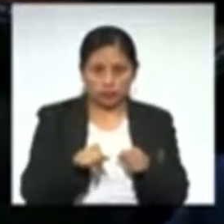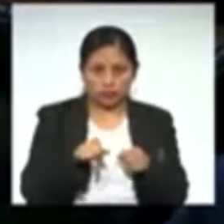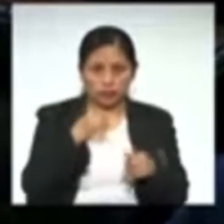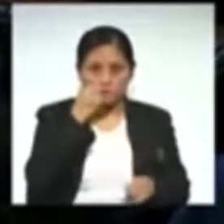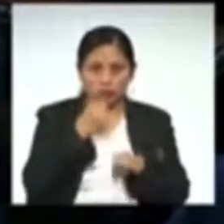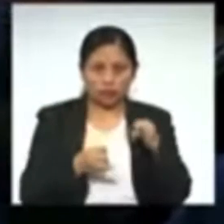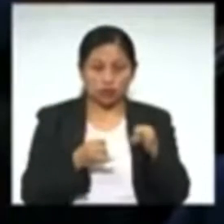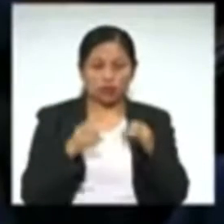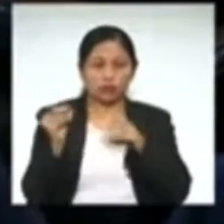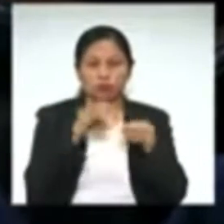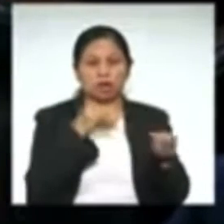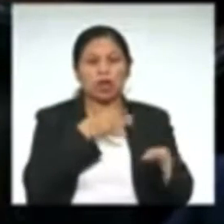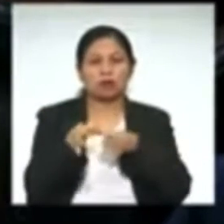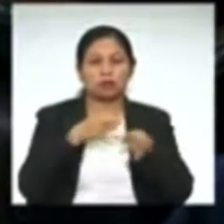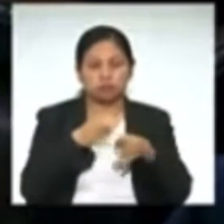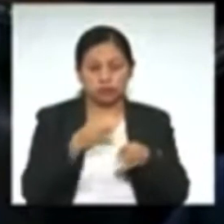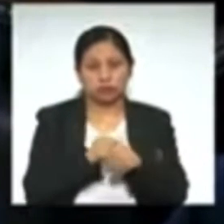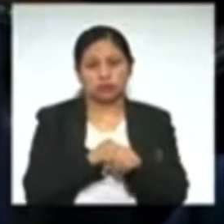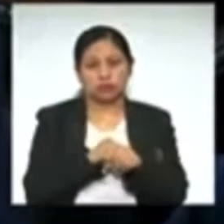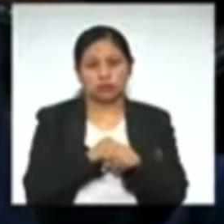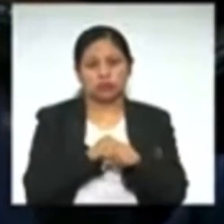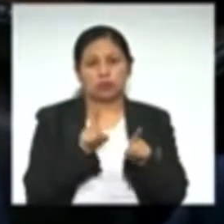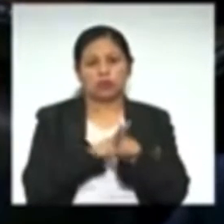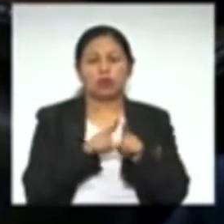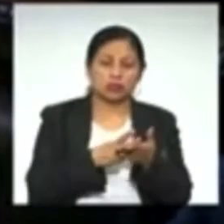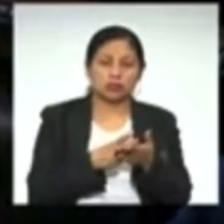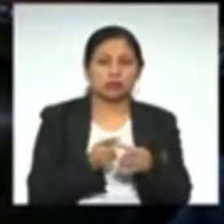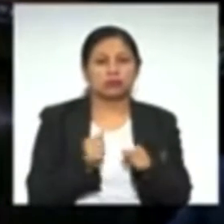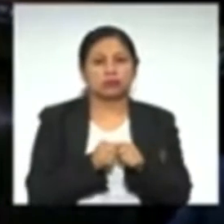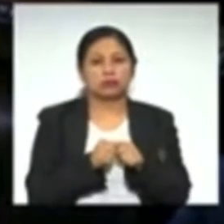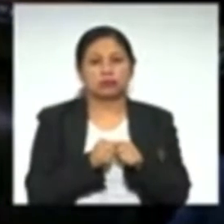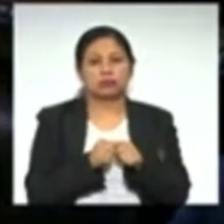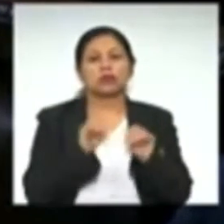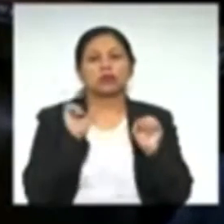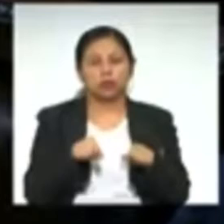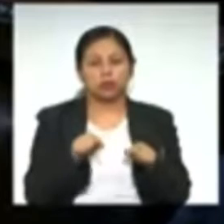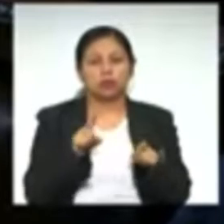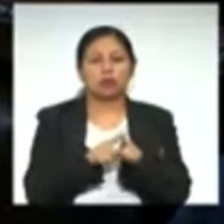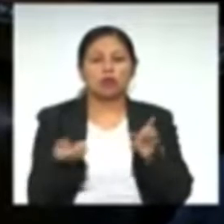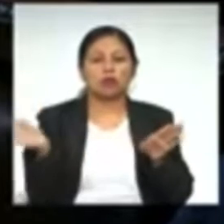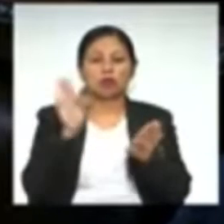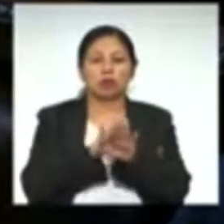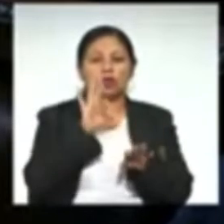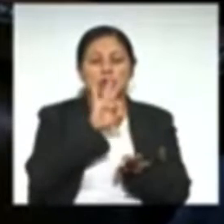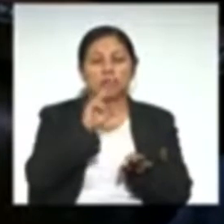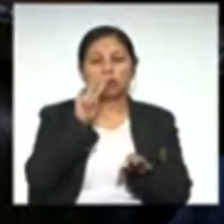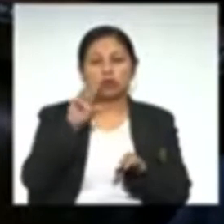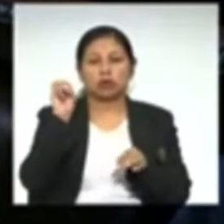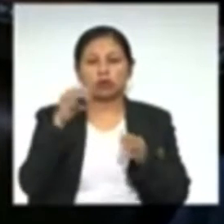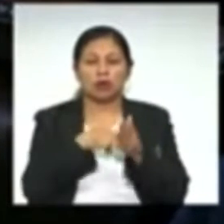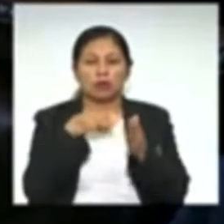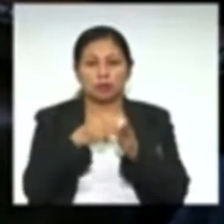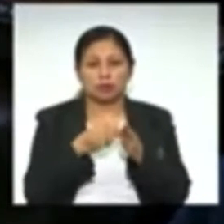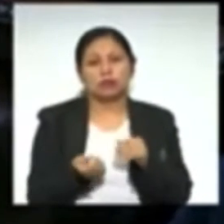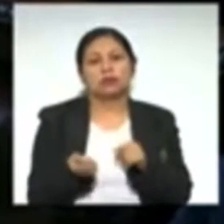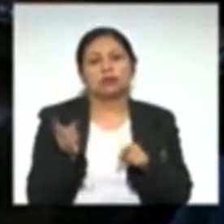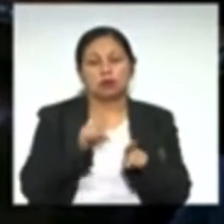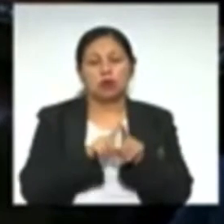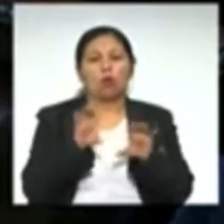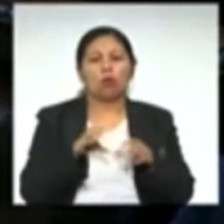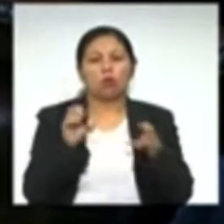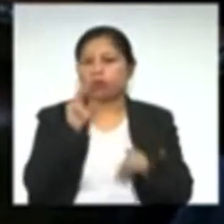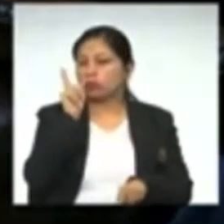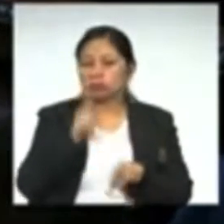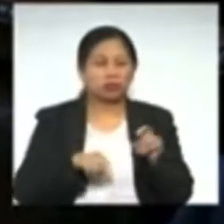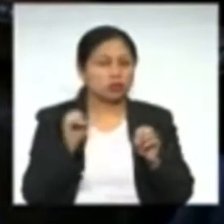el último debate, a explicarnos una vez más qué hay detrás de esos 3.200 millones de quetzales, como